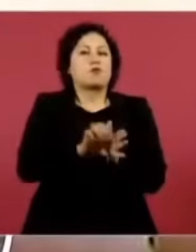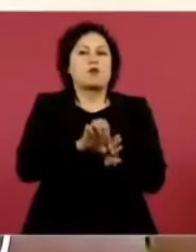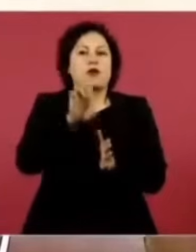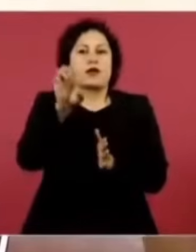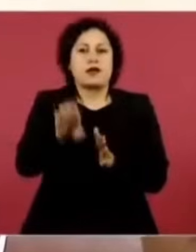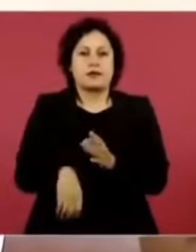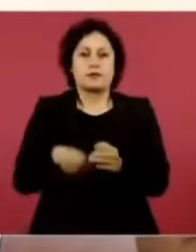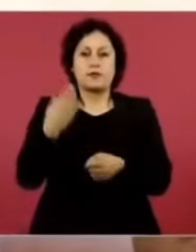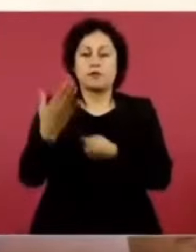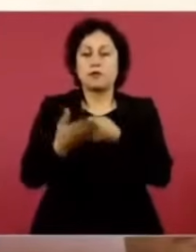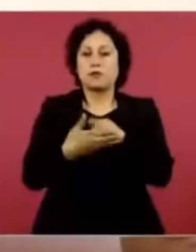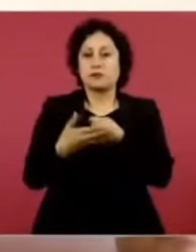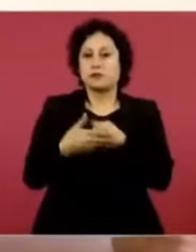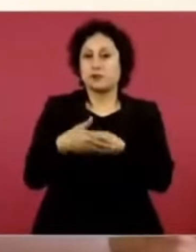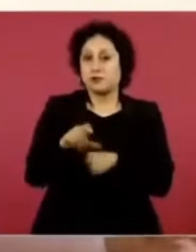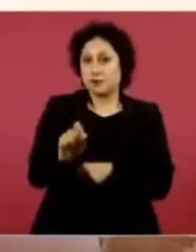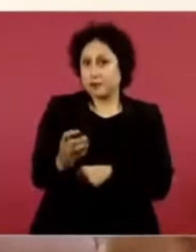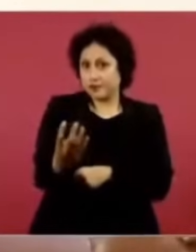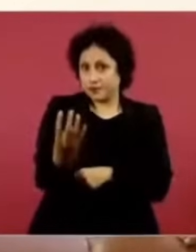por